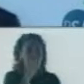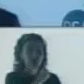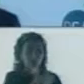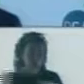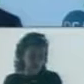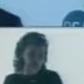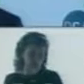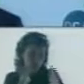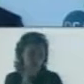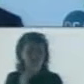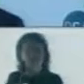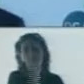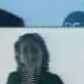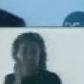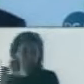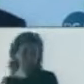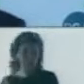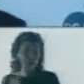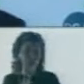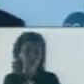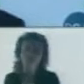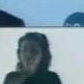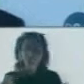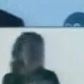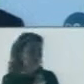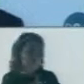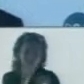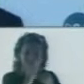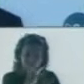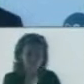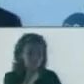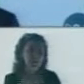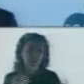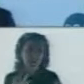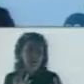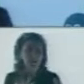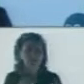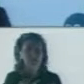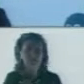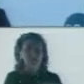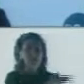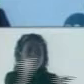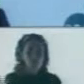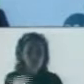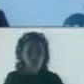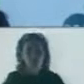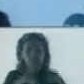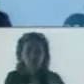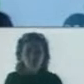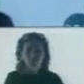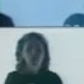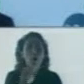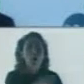presentadores. Todo lo que os tengo que decir es que votéis. Y os pido ese voto de